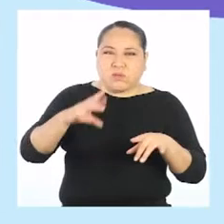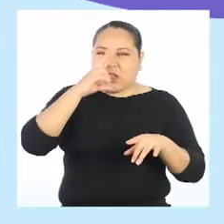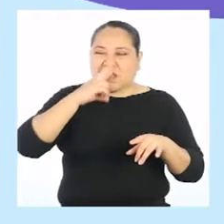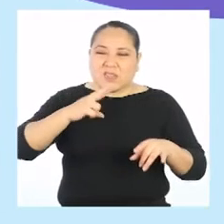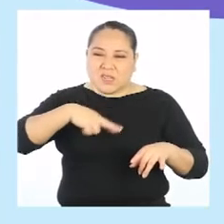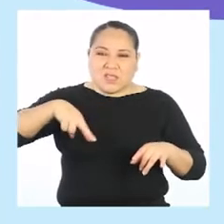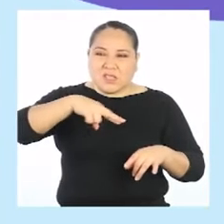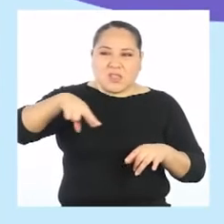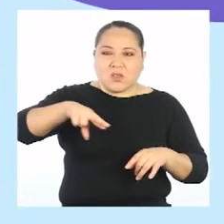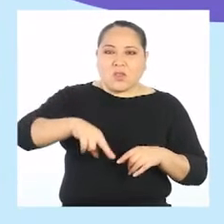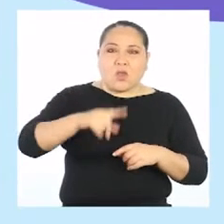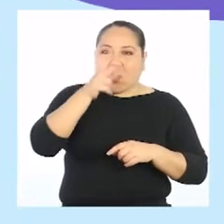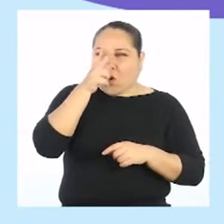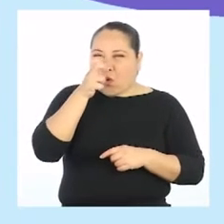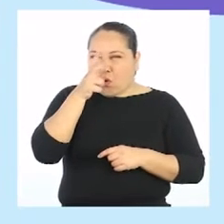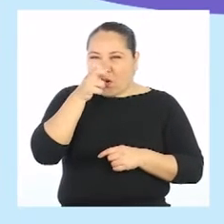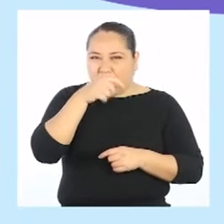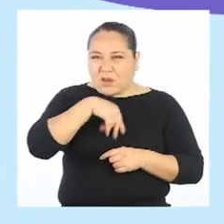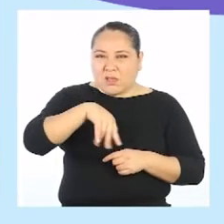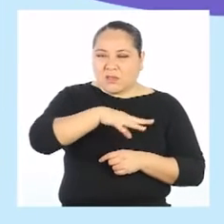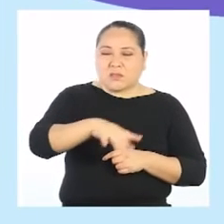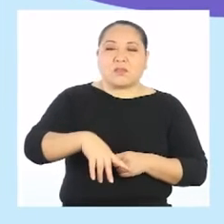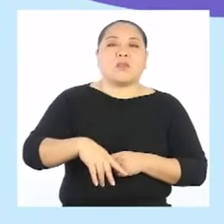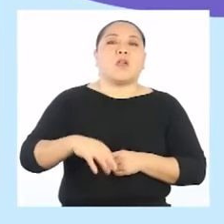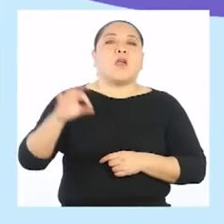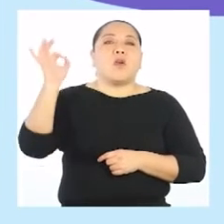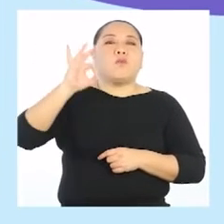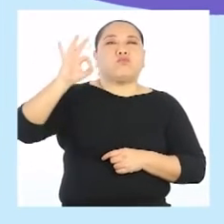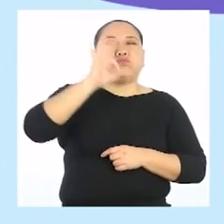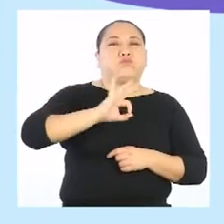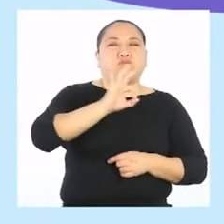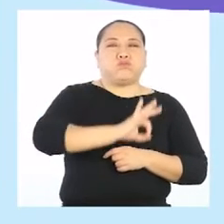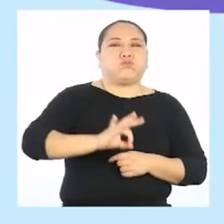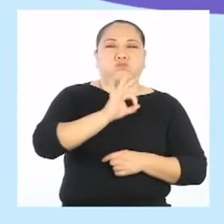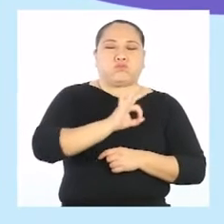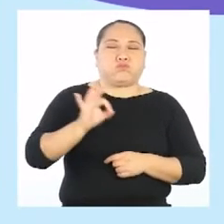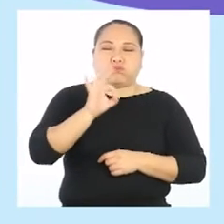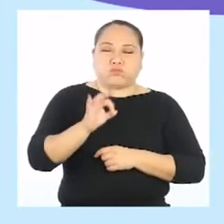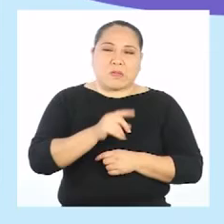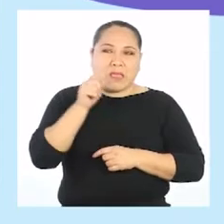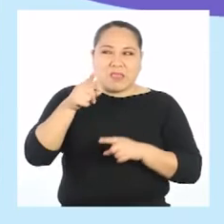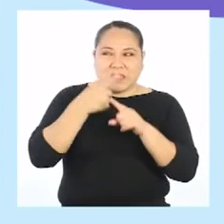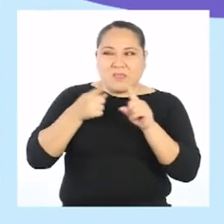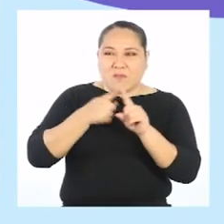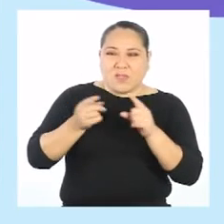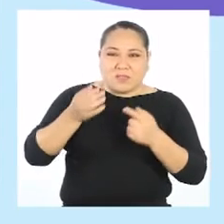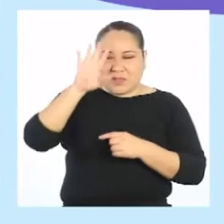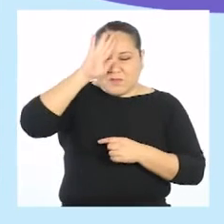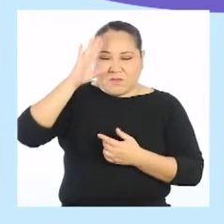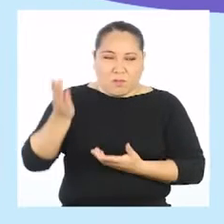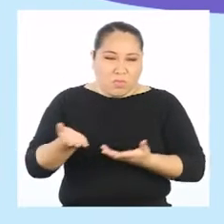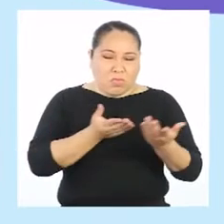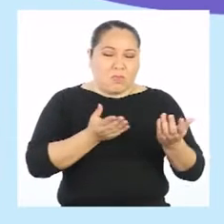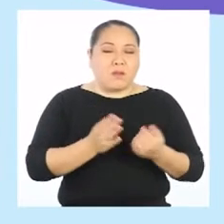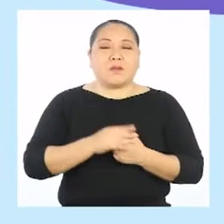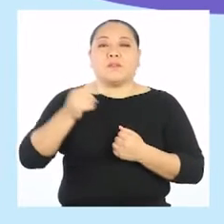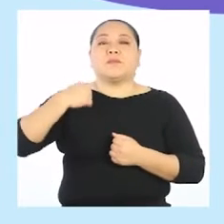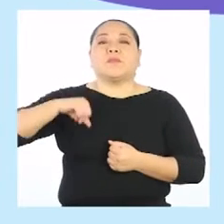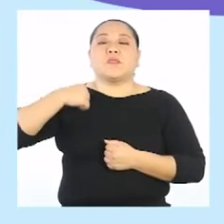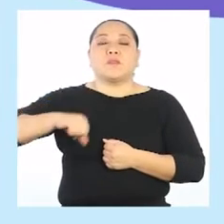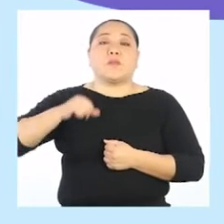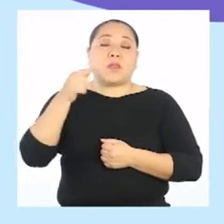proliferación de roedores, cucarachas y moscas, que son transmisores de diversas enfermedades.